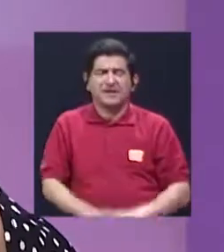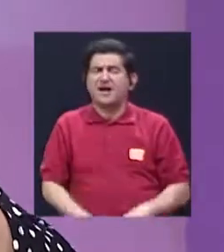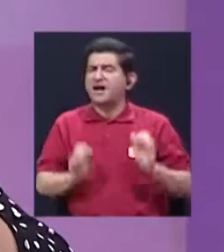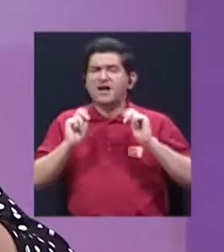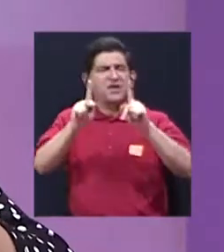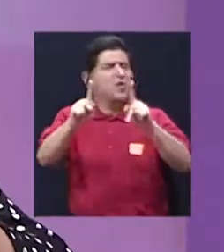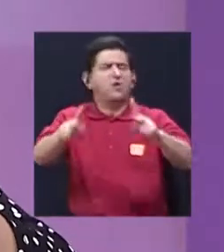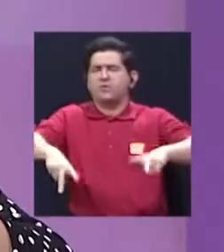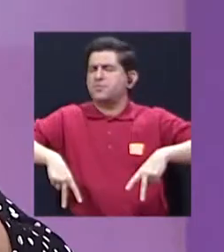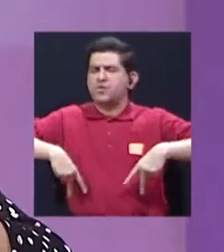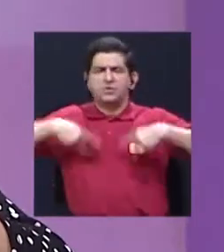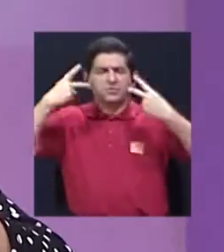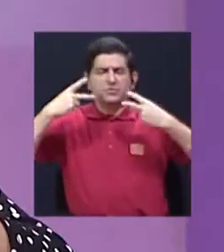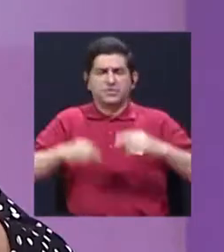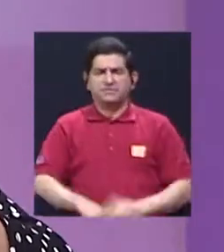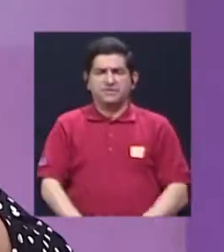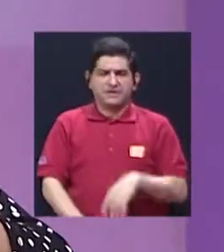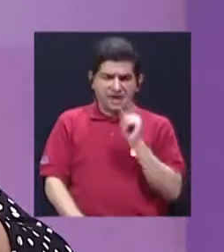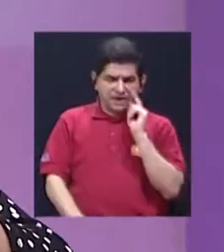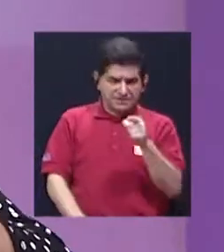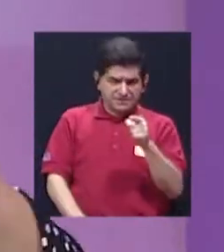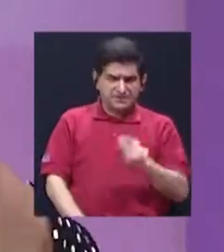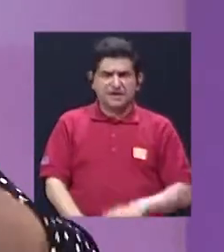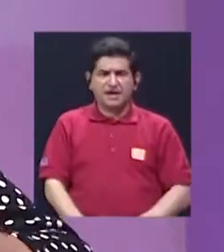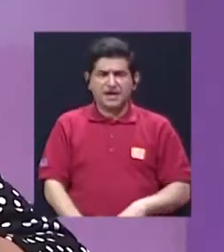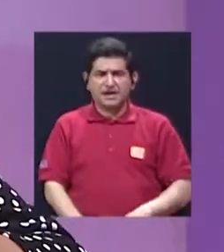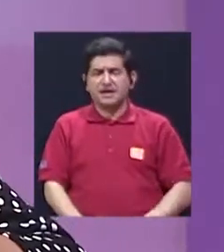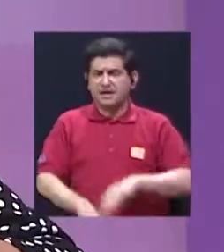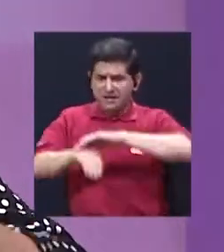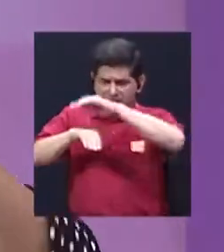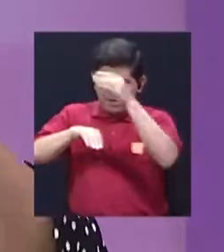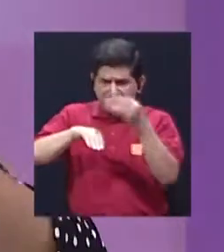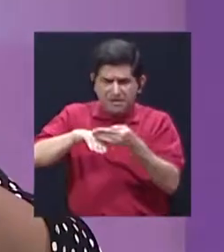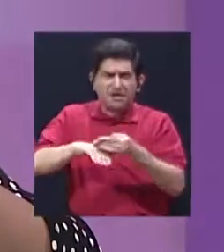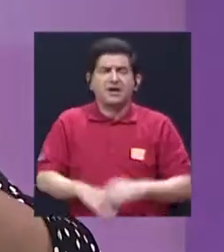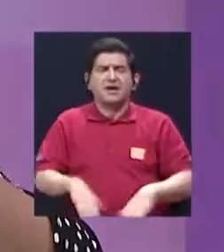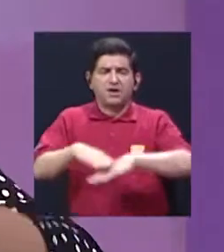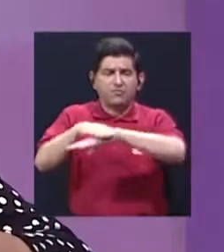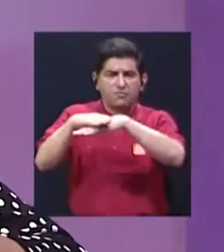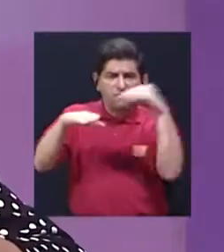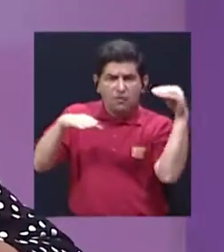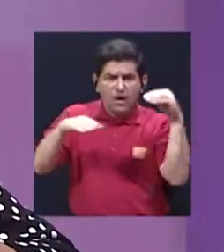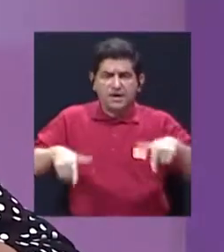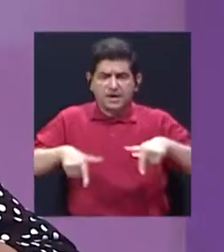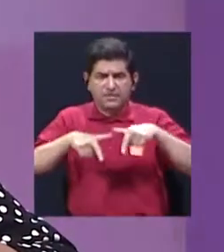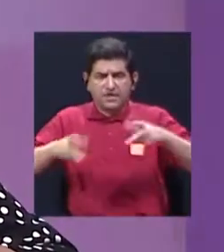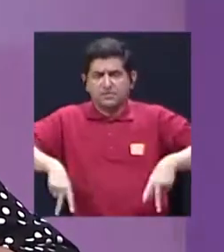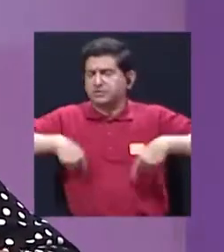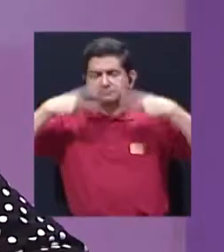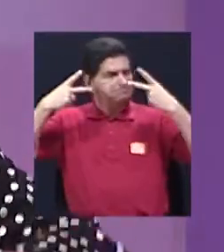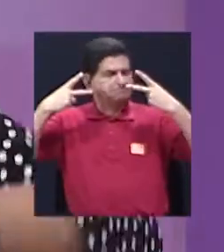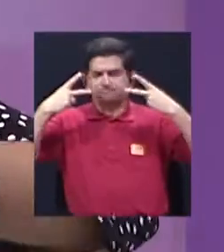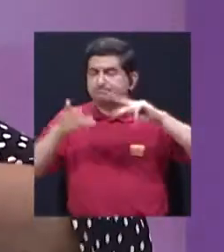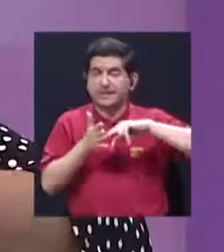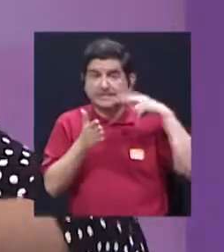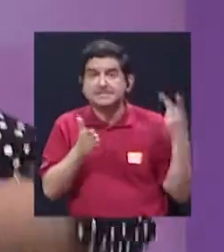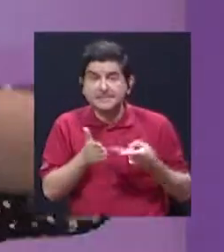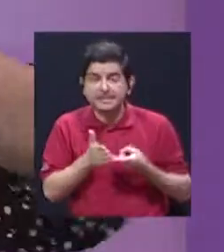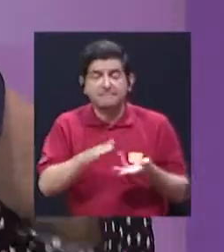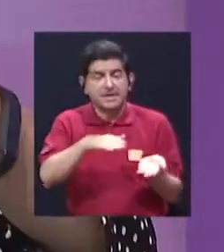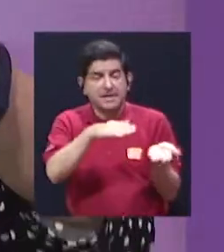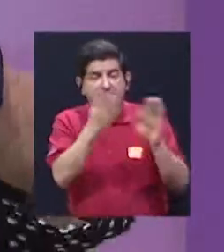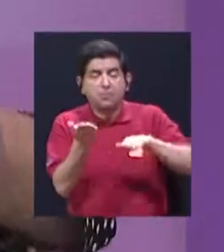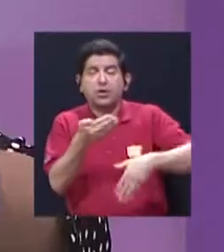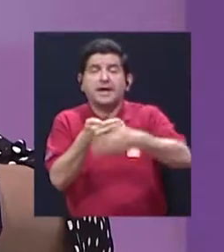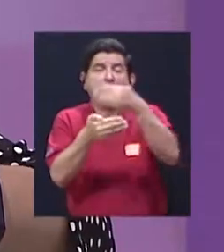imposible que esa criatura pueda sobrevivir fuera del útero. Y eso lo que va a significar es que va a morir